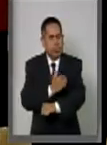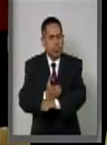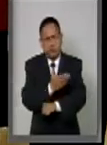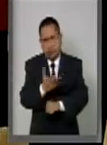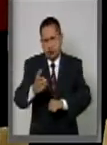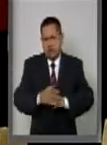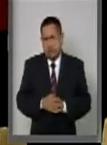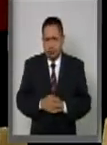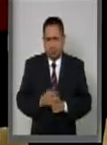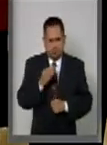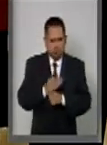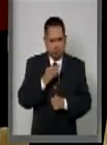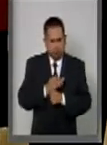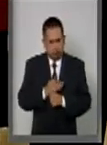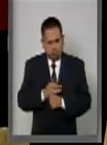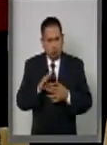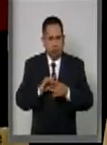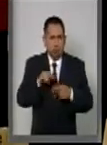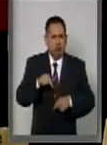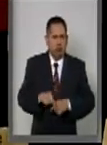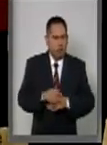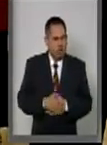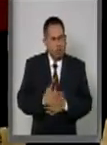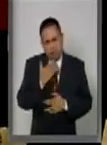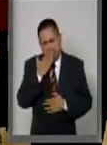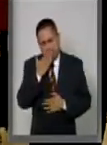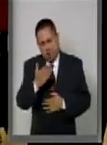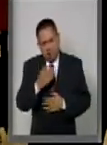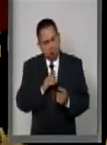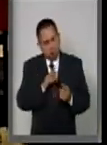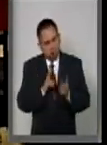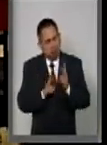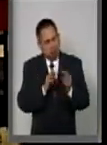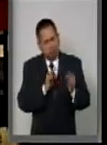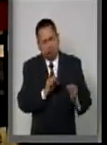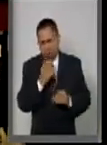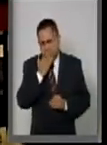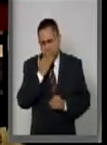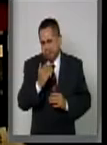este ejercicio pues realmente es sano. Yo quisiera empezar